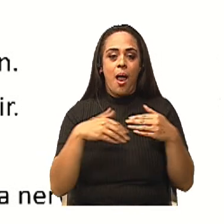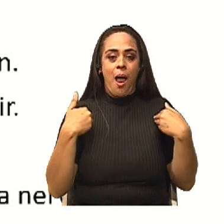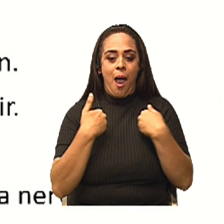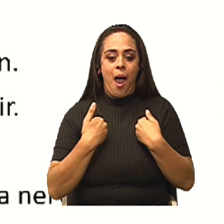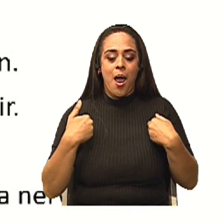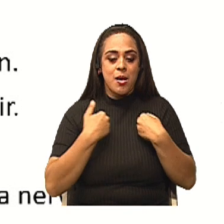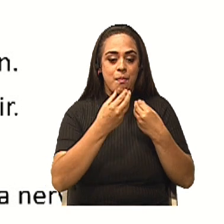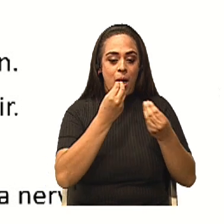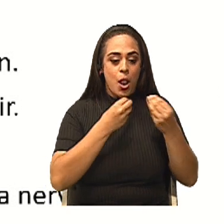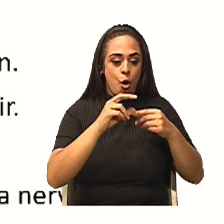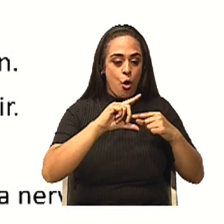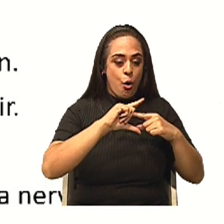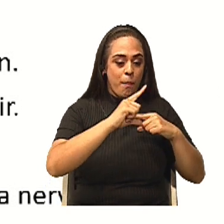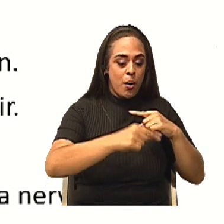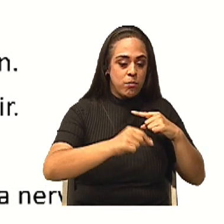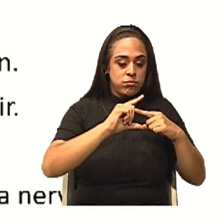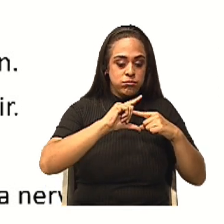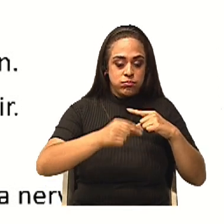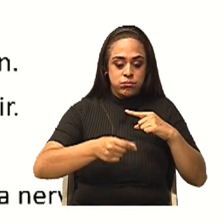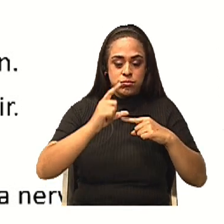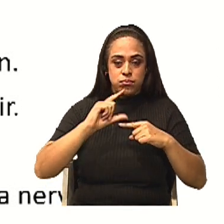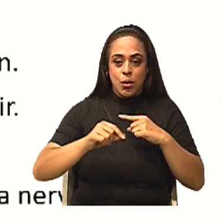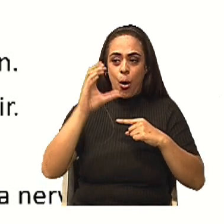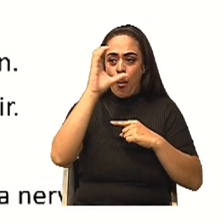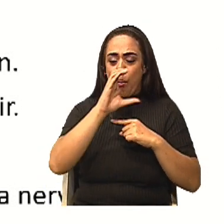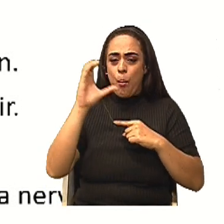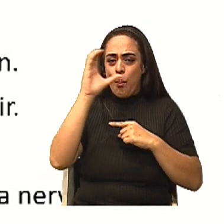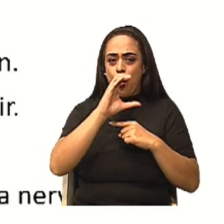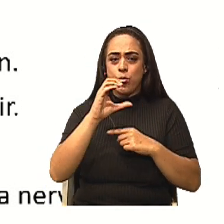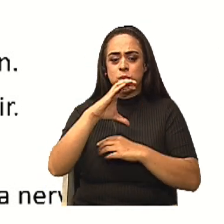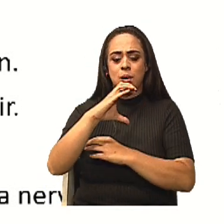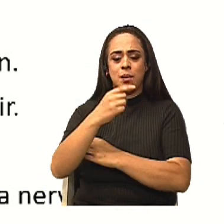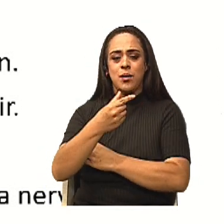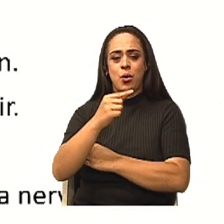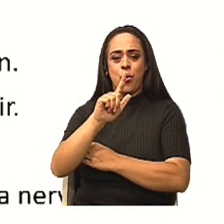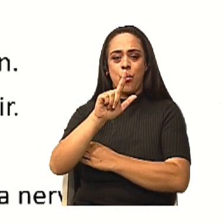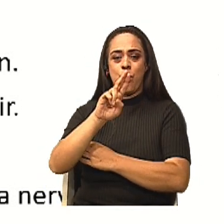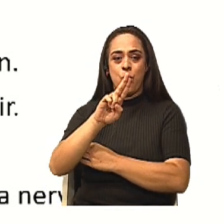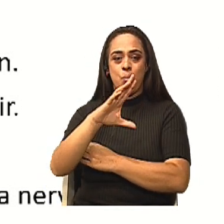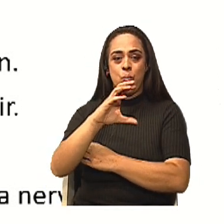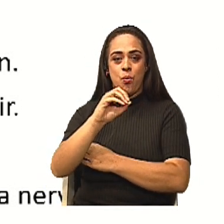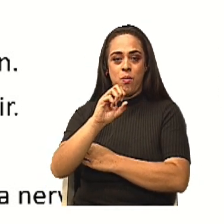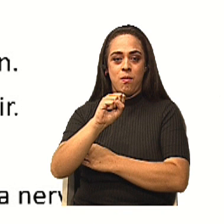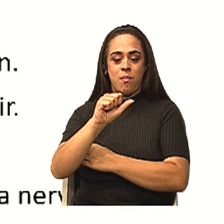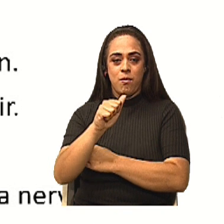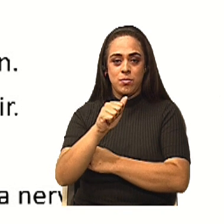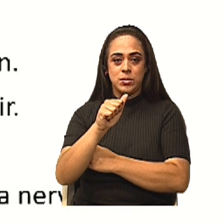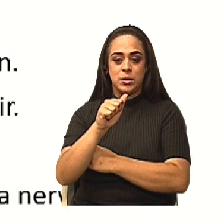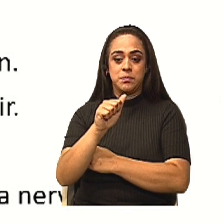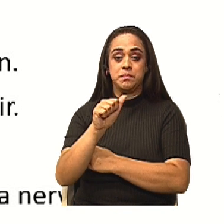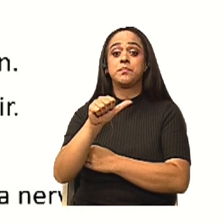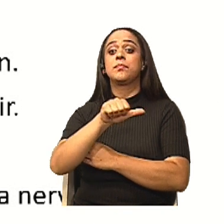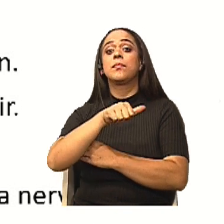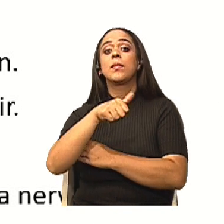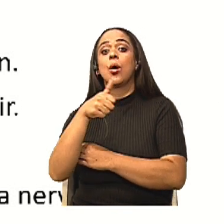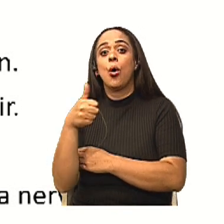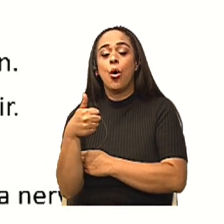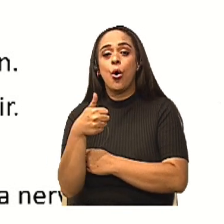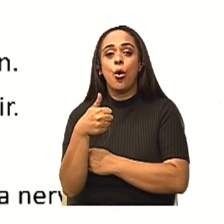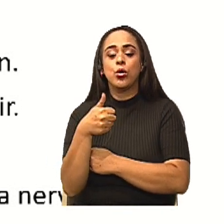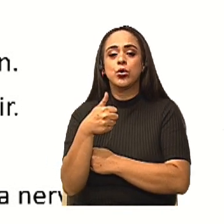y un carnívoro que se come un herbívoro busca la glucosa que tiene el herbívoro. Otro ejemplo de compuesto es el